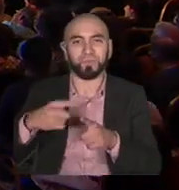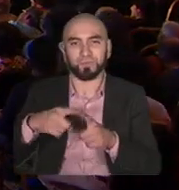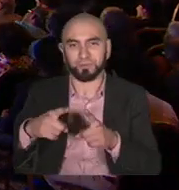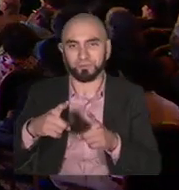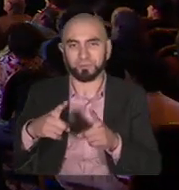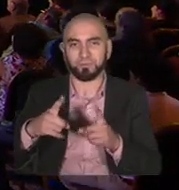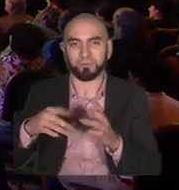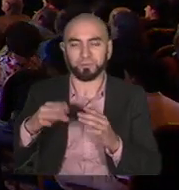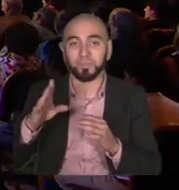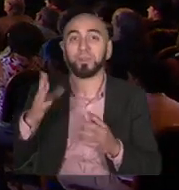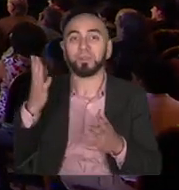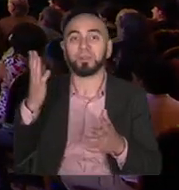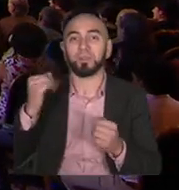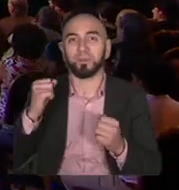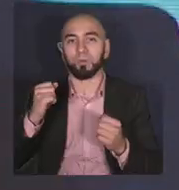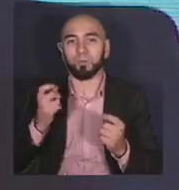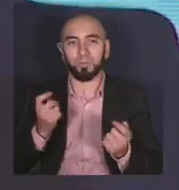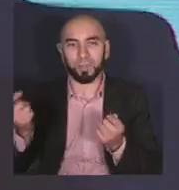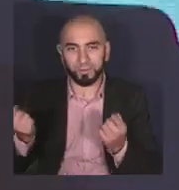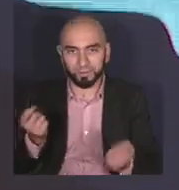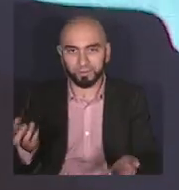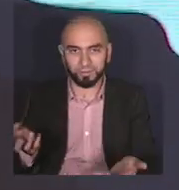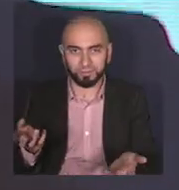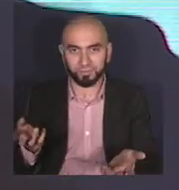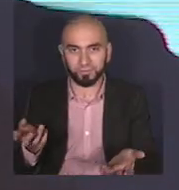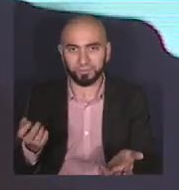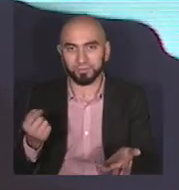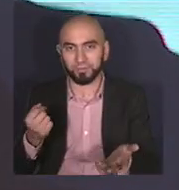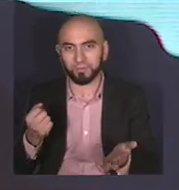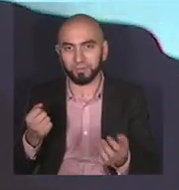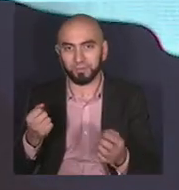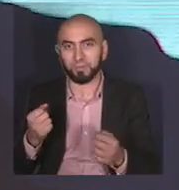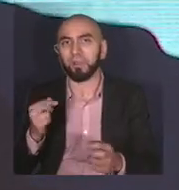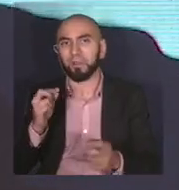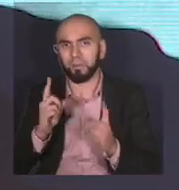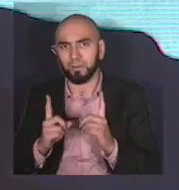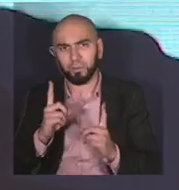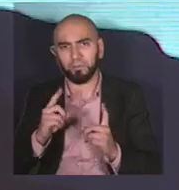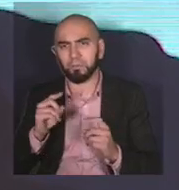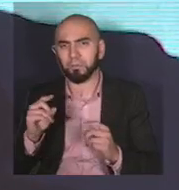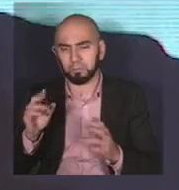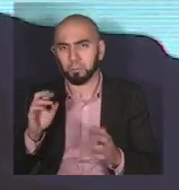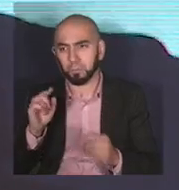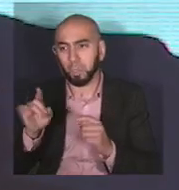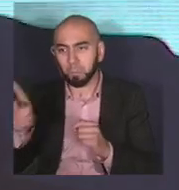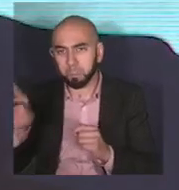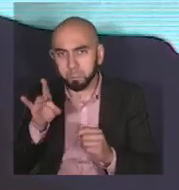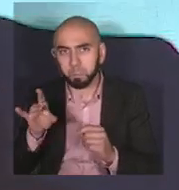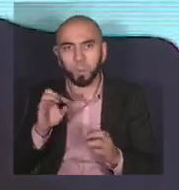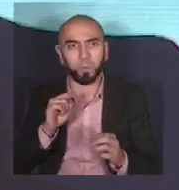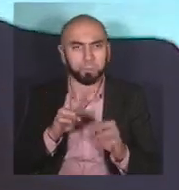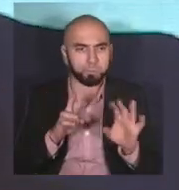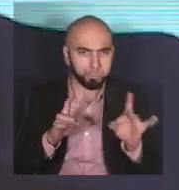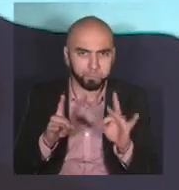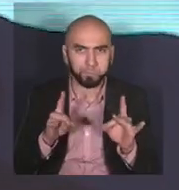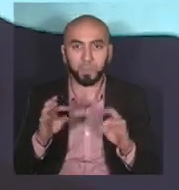manejan los hombres extrovertidos y también toman algunos hombres introvertidos al mismo tiempo.